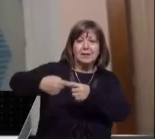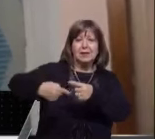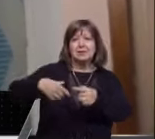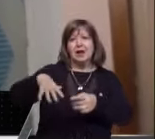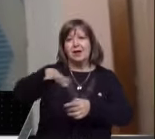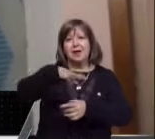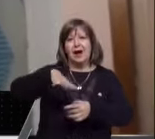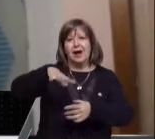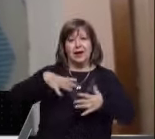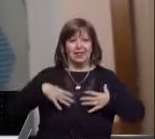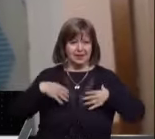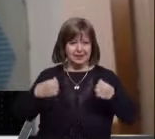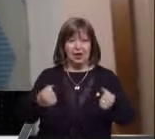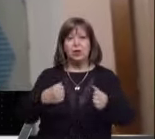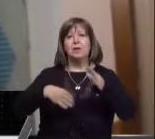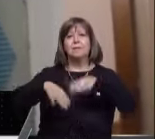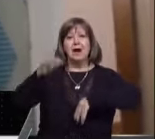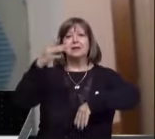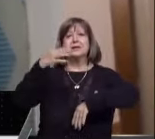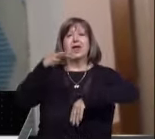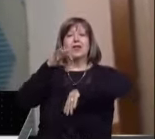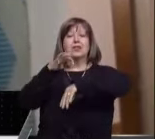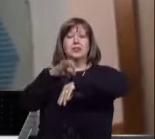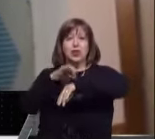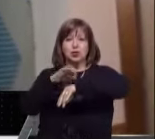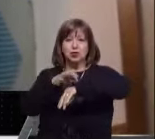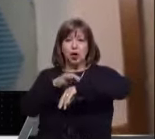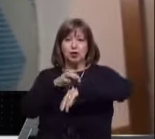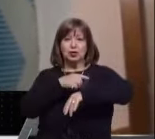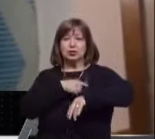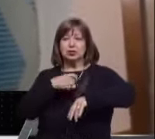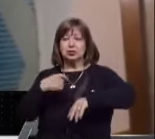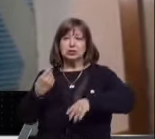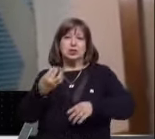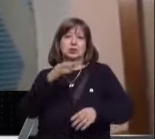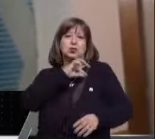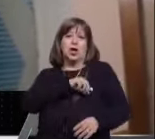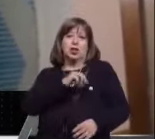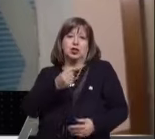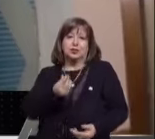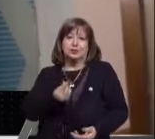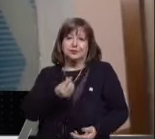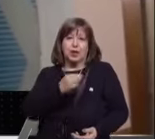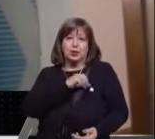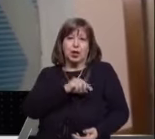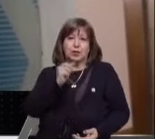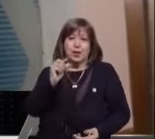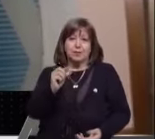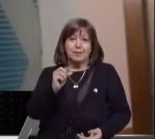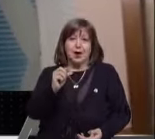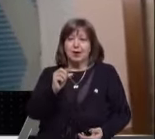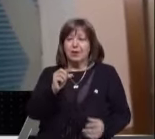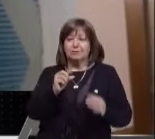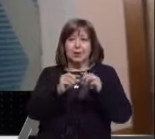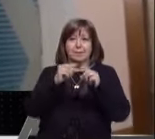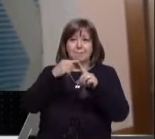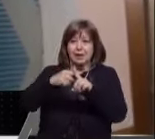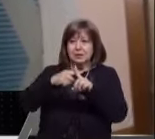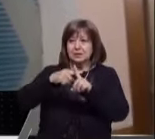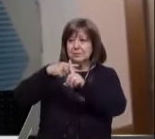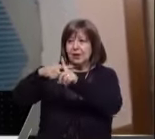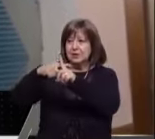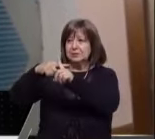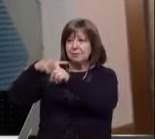trabajamos y por último el honorario médico. Entonces, por eso digo que son varias cosas. Es la tormenta perfecta que hace que en esta especialidad, cada vez